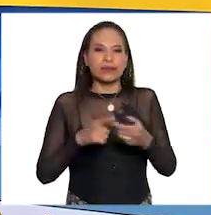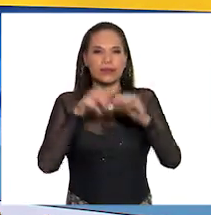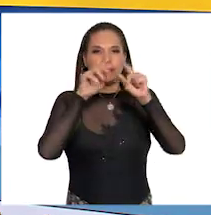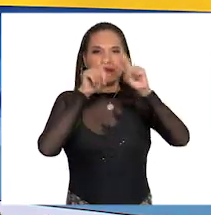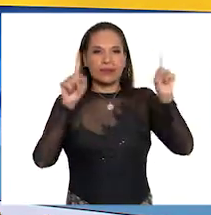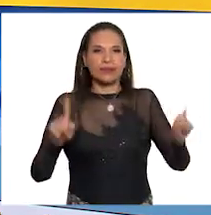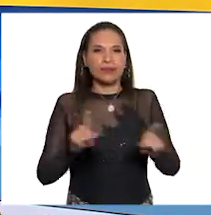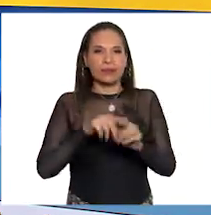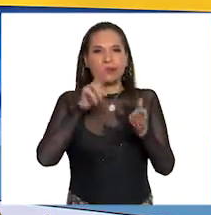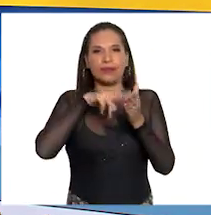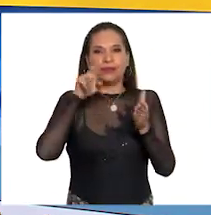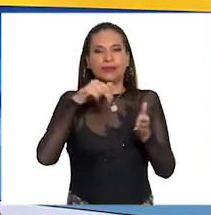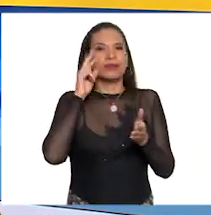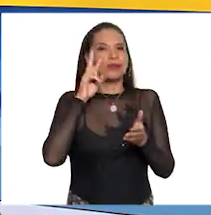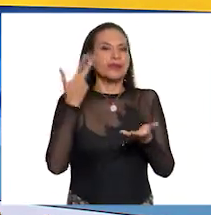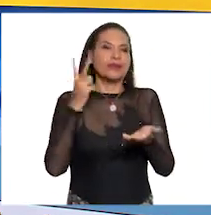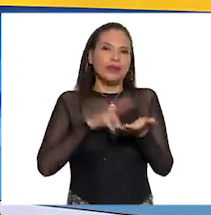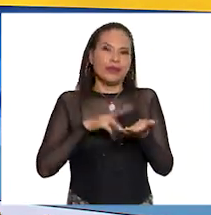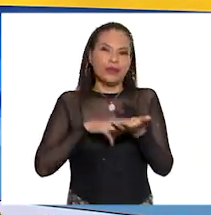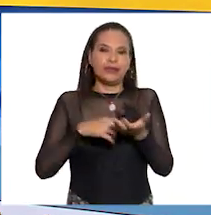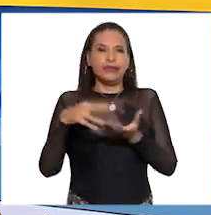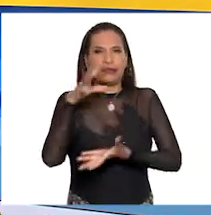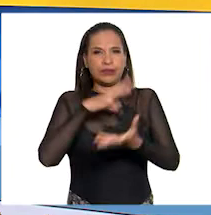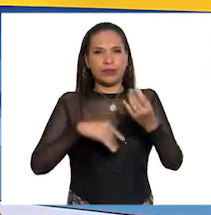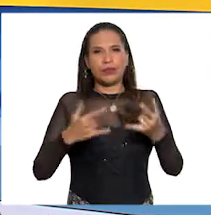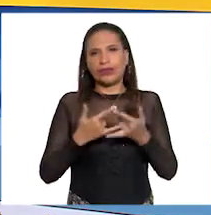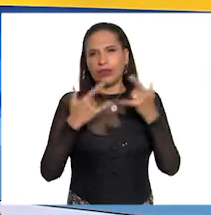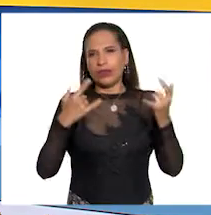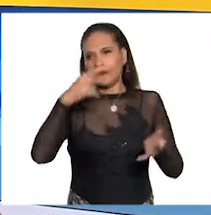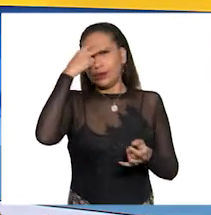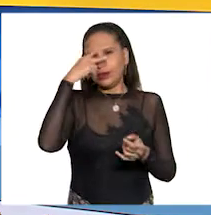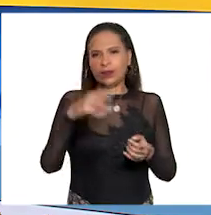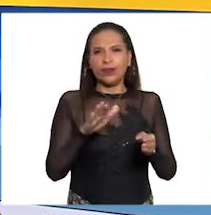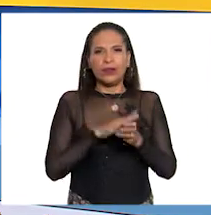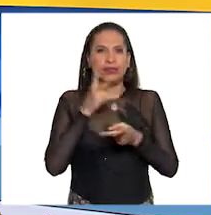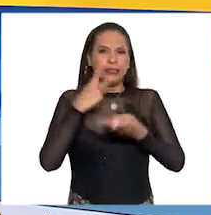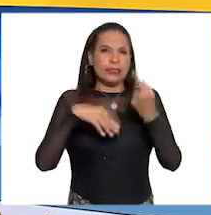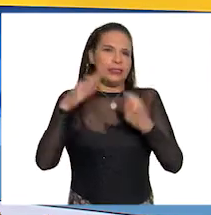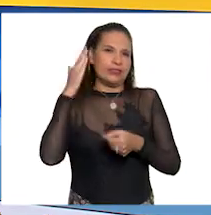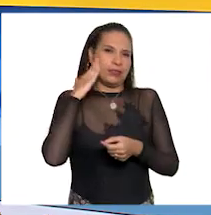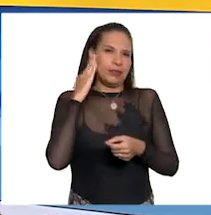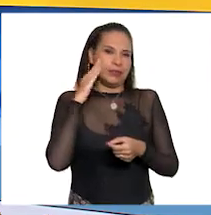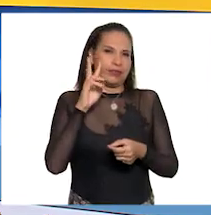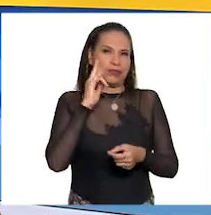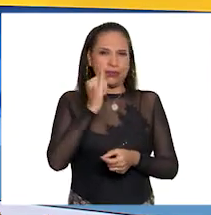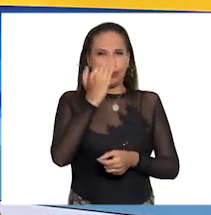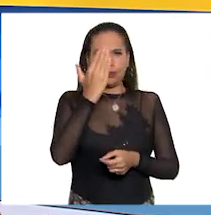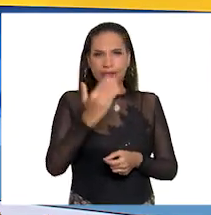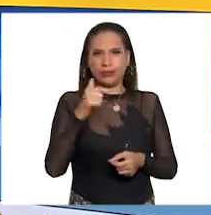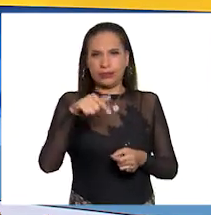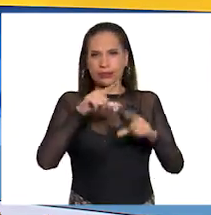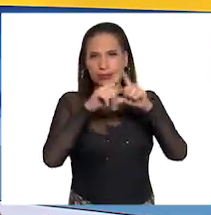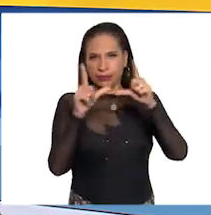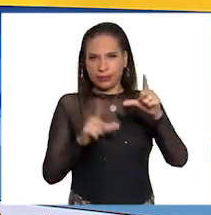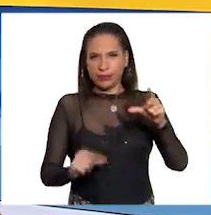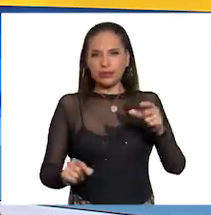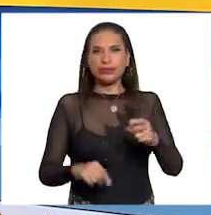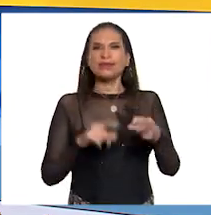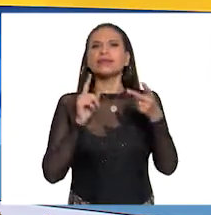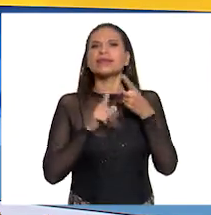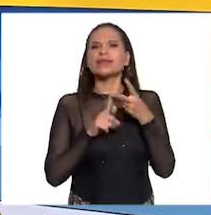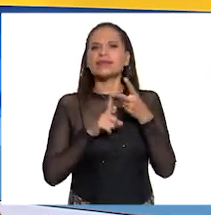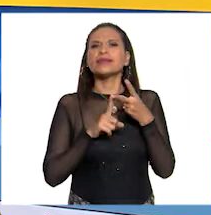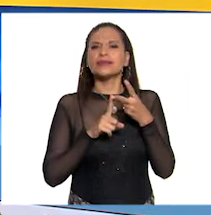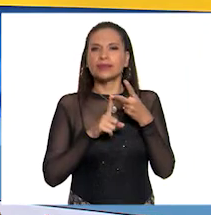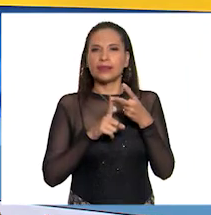murales pretendían valorar y recuperar la historia de México como la fuente principal de la identidad nacional. Y en segundo